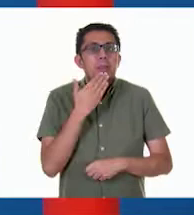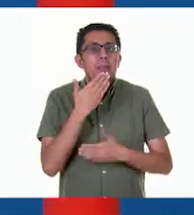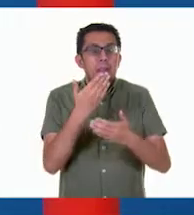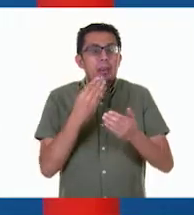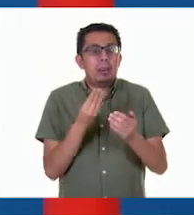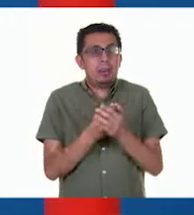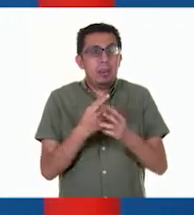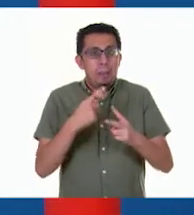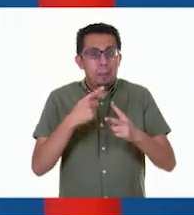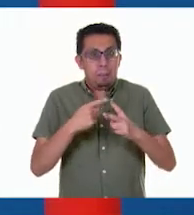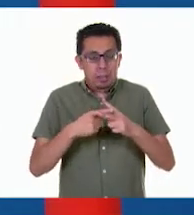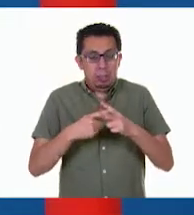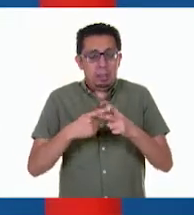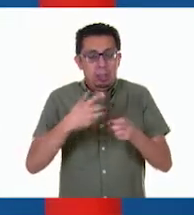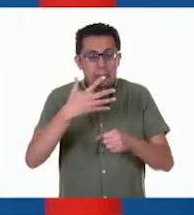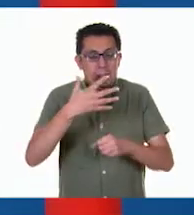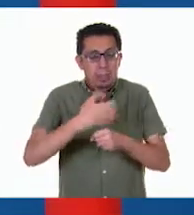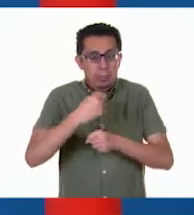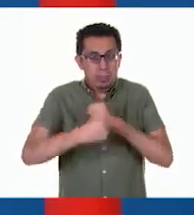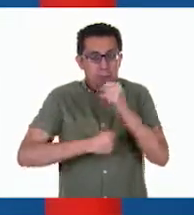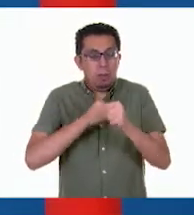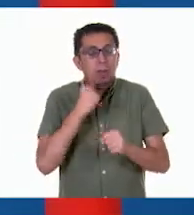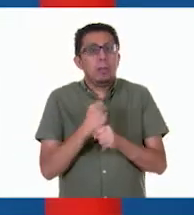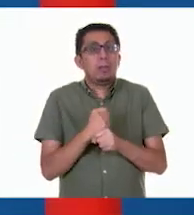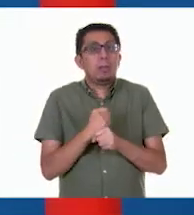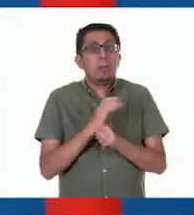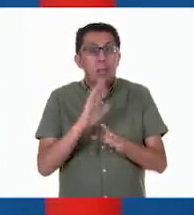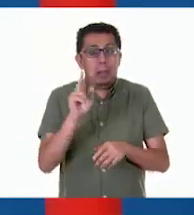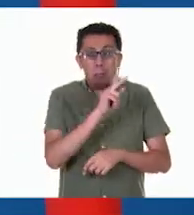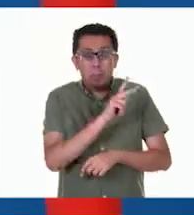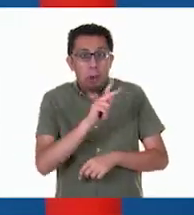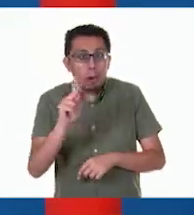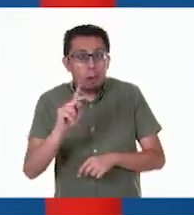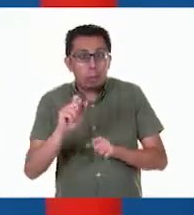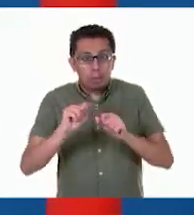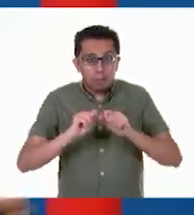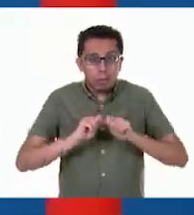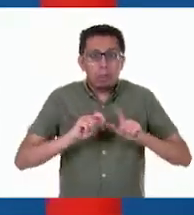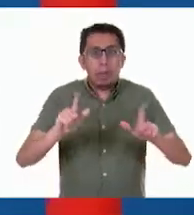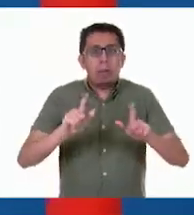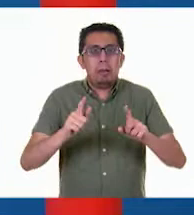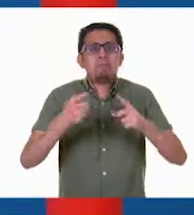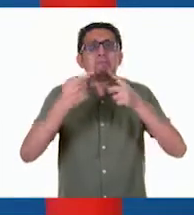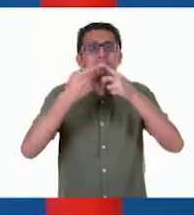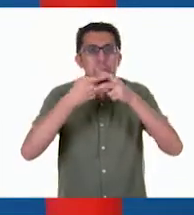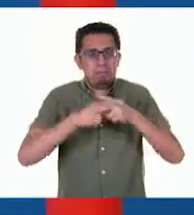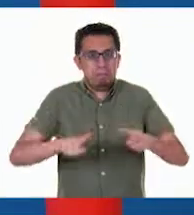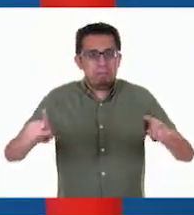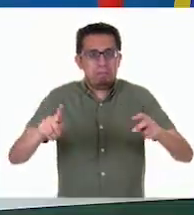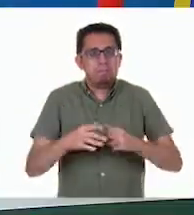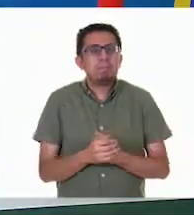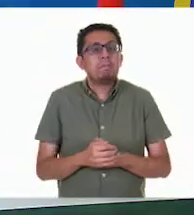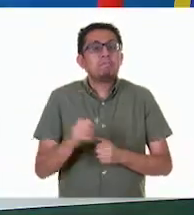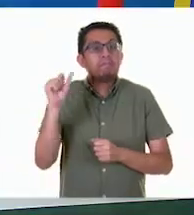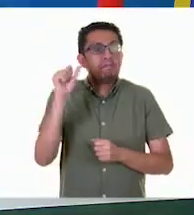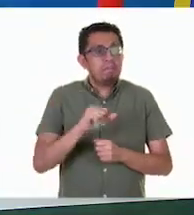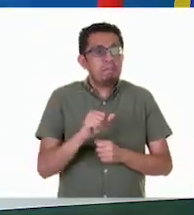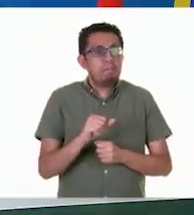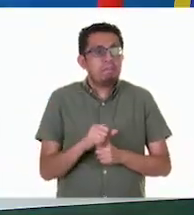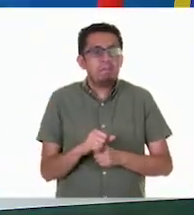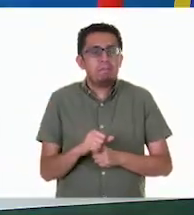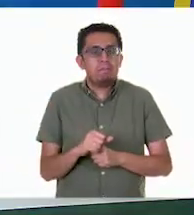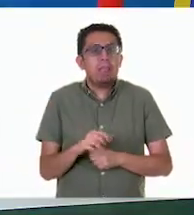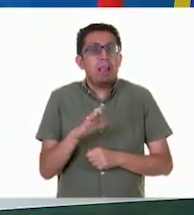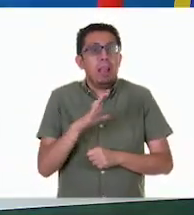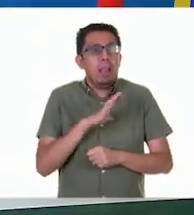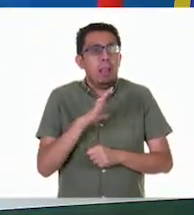clase de matemáticas de quinto grado. Y si estamos todas y todos listos, pues ¡comenzamos! El día de hoy vamos a